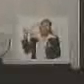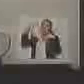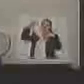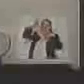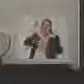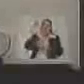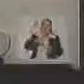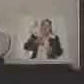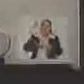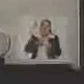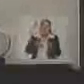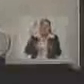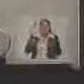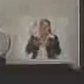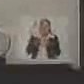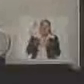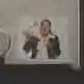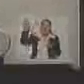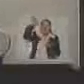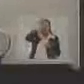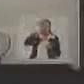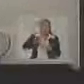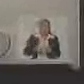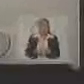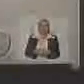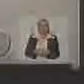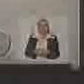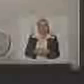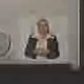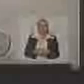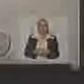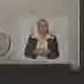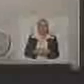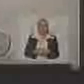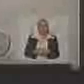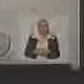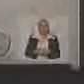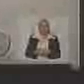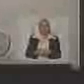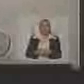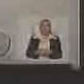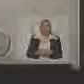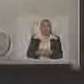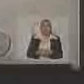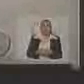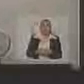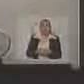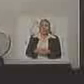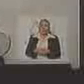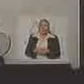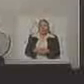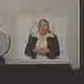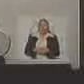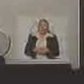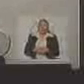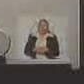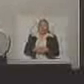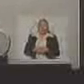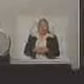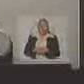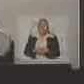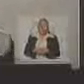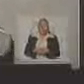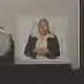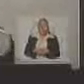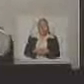se impulsará a los niveles que la dejamos nosotros. Por otro lado, también en materia de desarrollo social, una